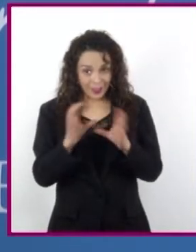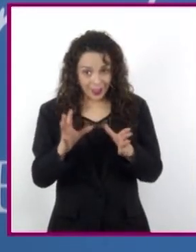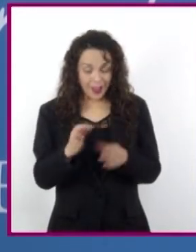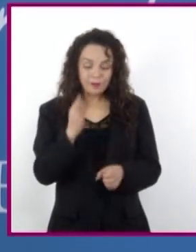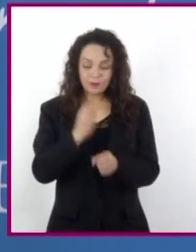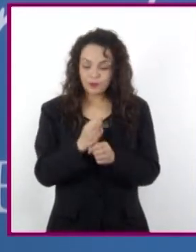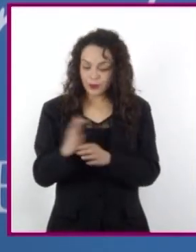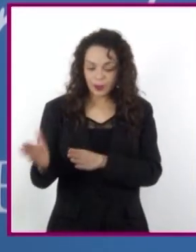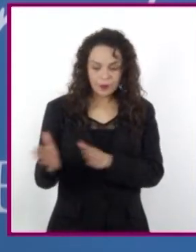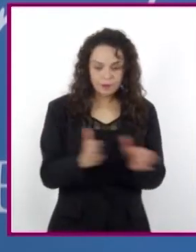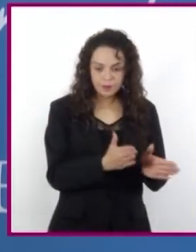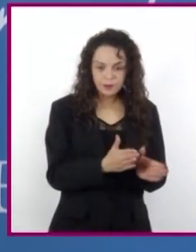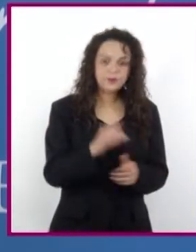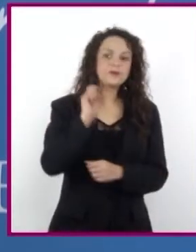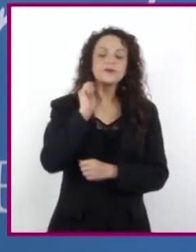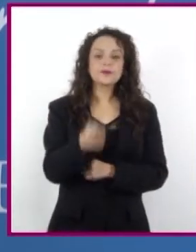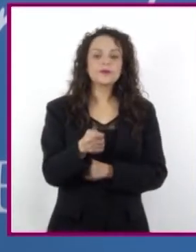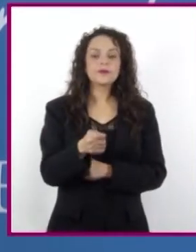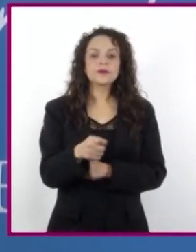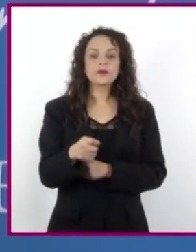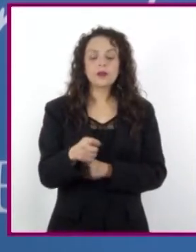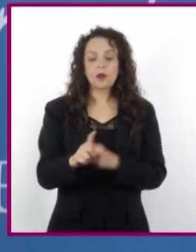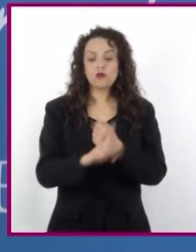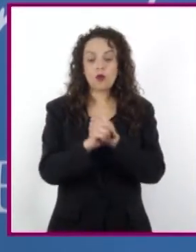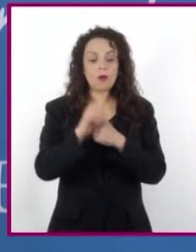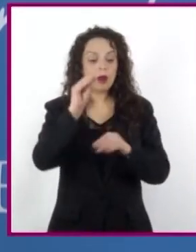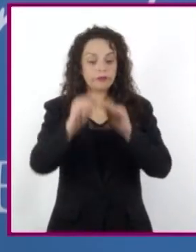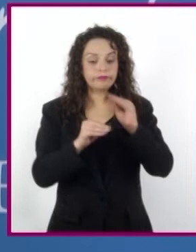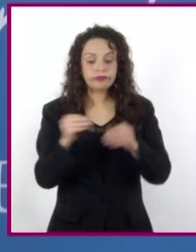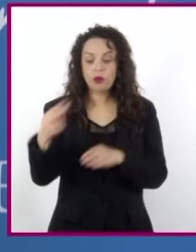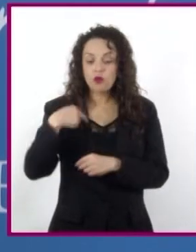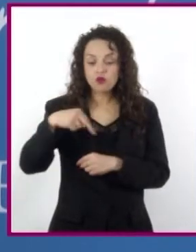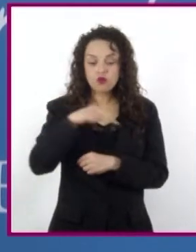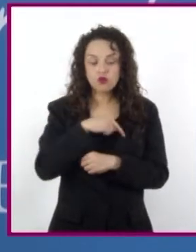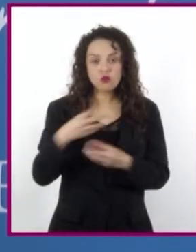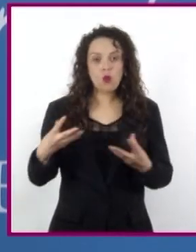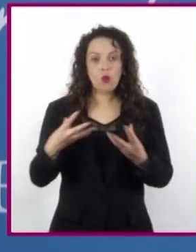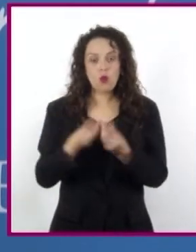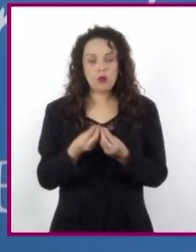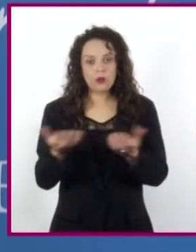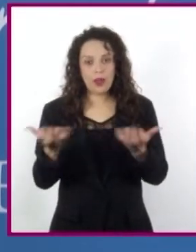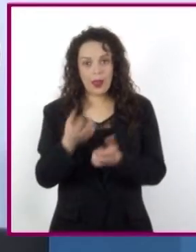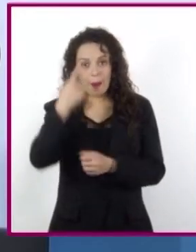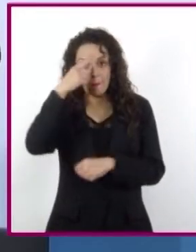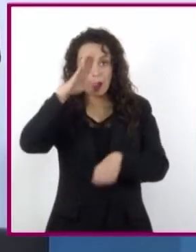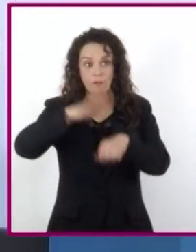presentamos algunas situaciones que resolveremos juntos para conocer más de este tema.